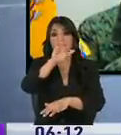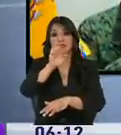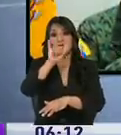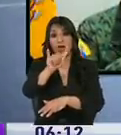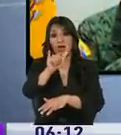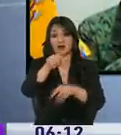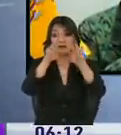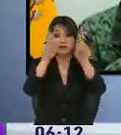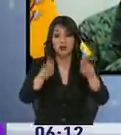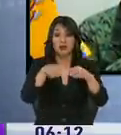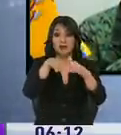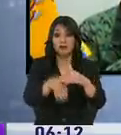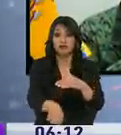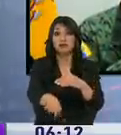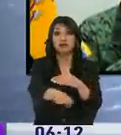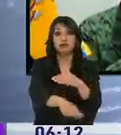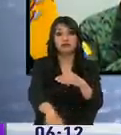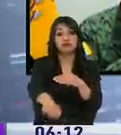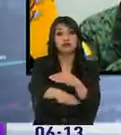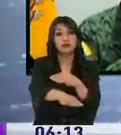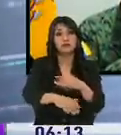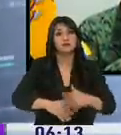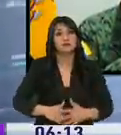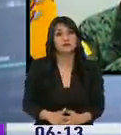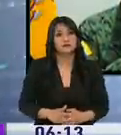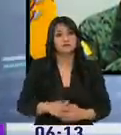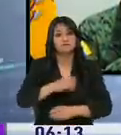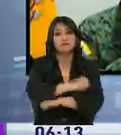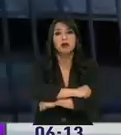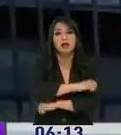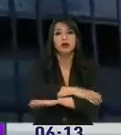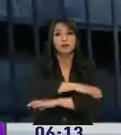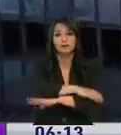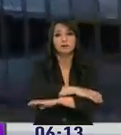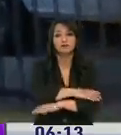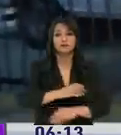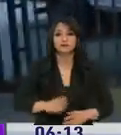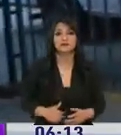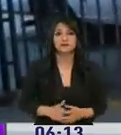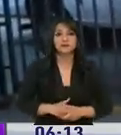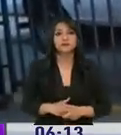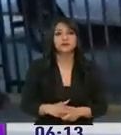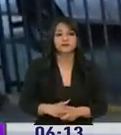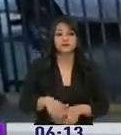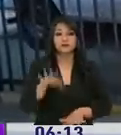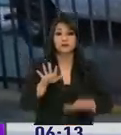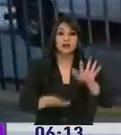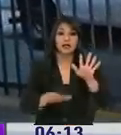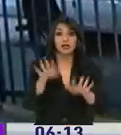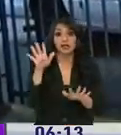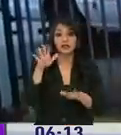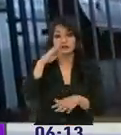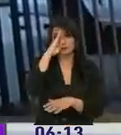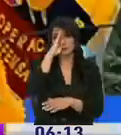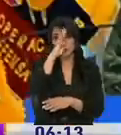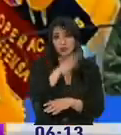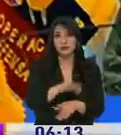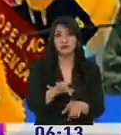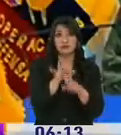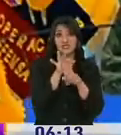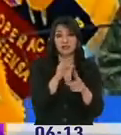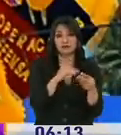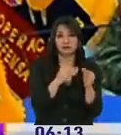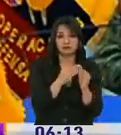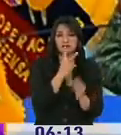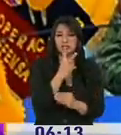la parte del malecón de la Marina. Participaron 15 uniformados del ala de combate 22